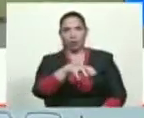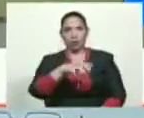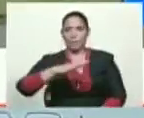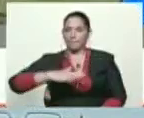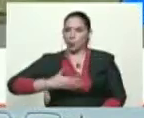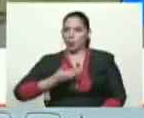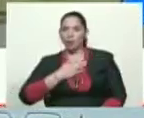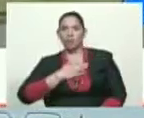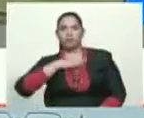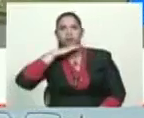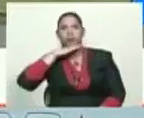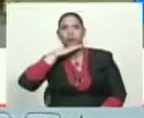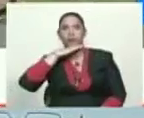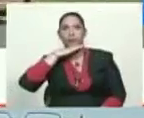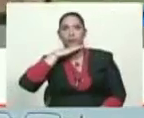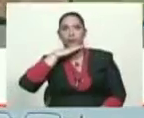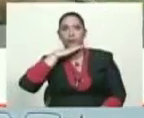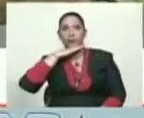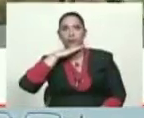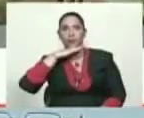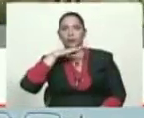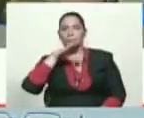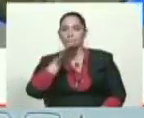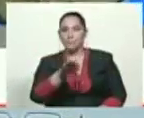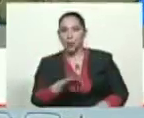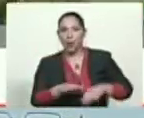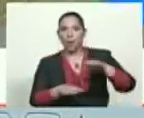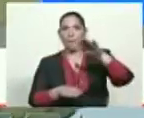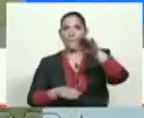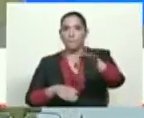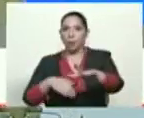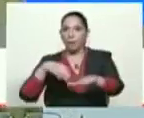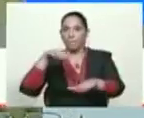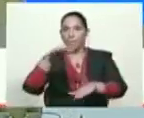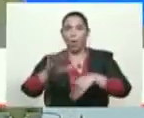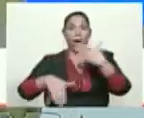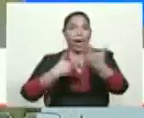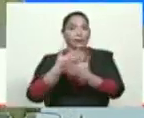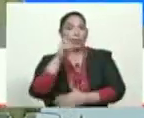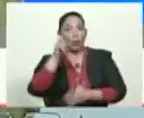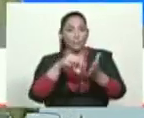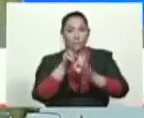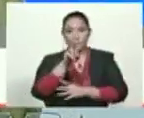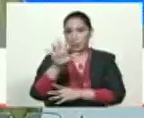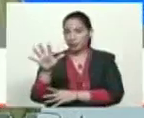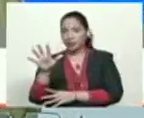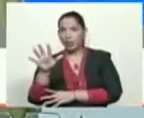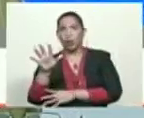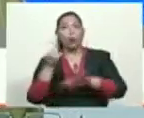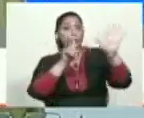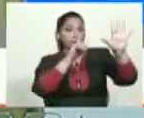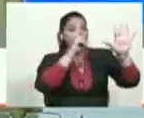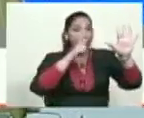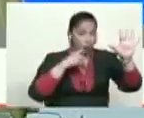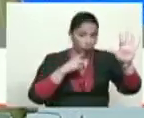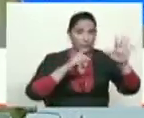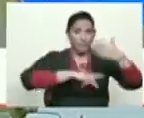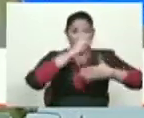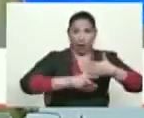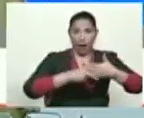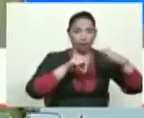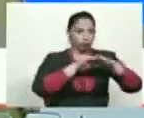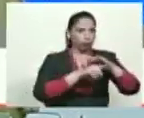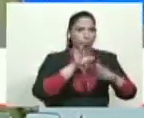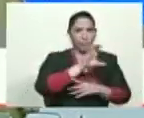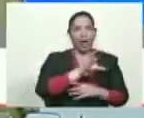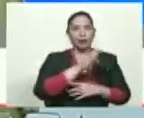cubrir a paso paso de aquí al 2025 tenemos 6 años en el plan de la patria para cubrir